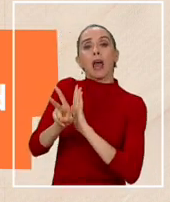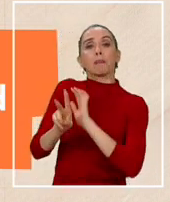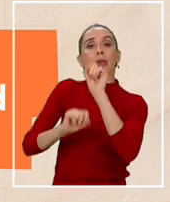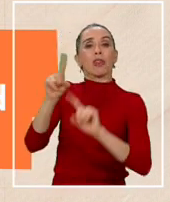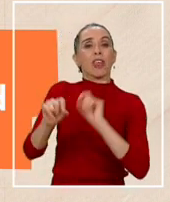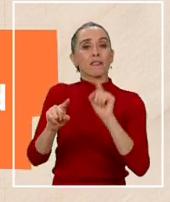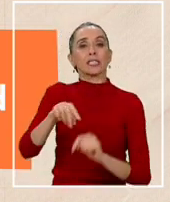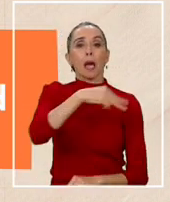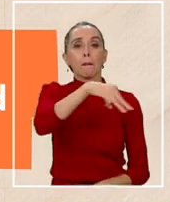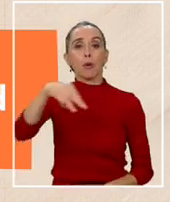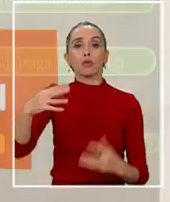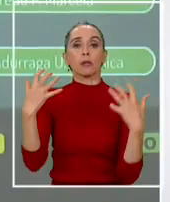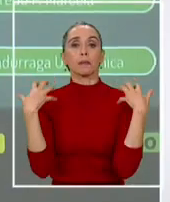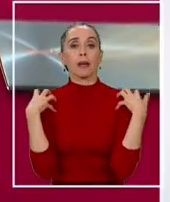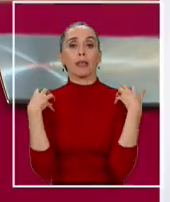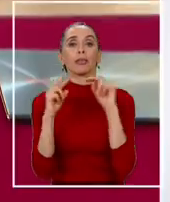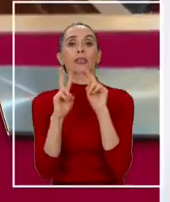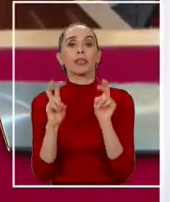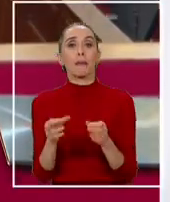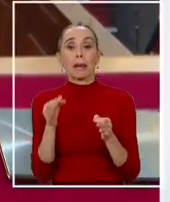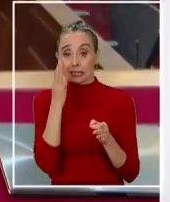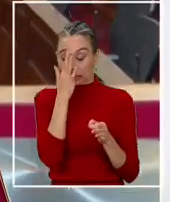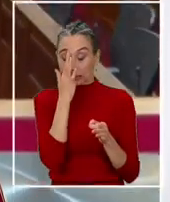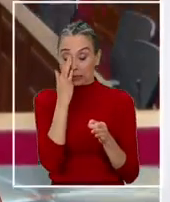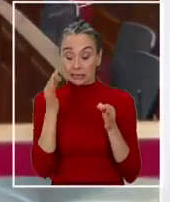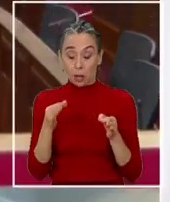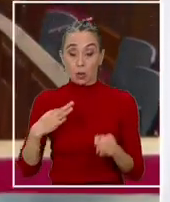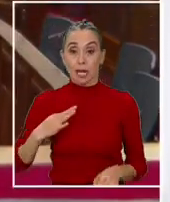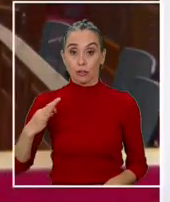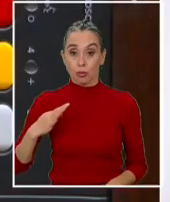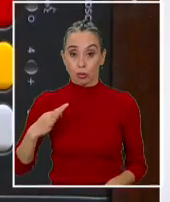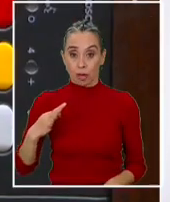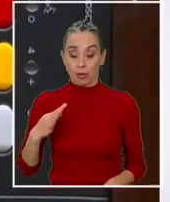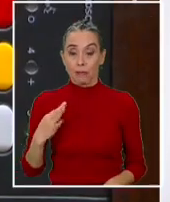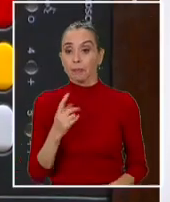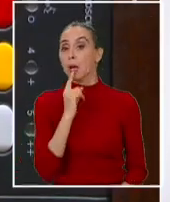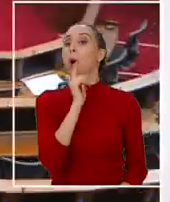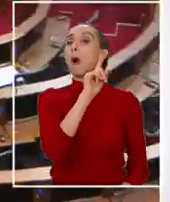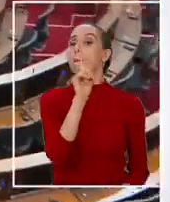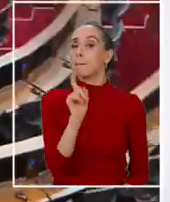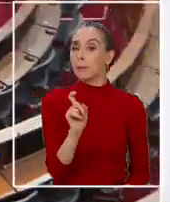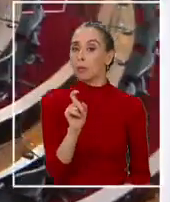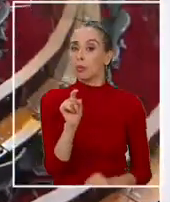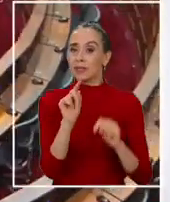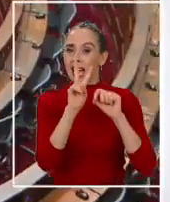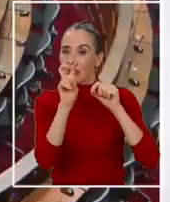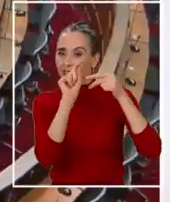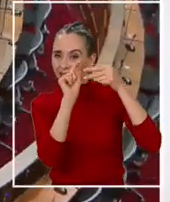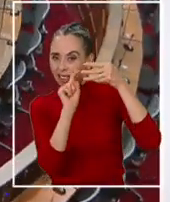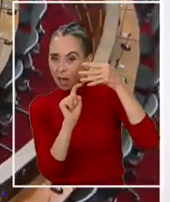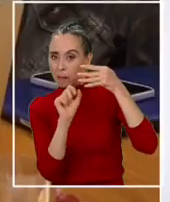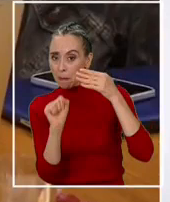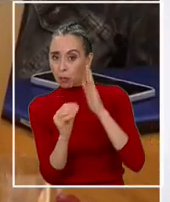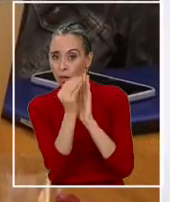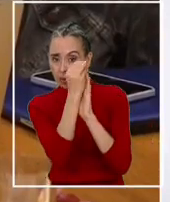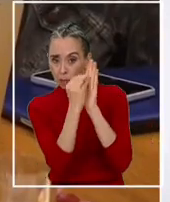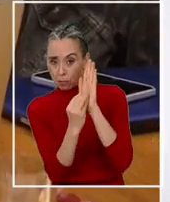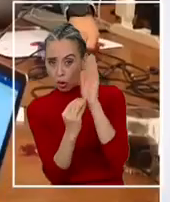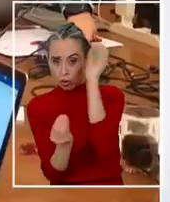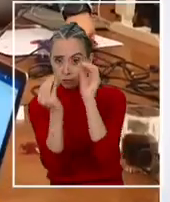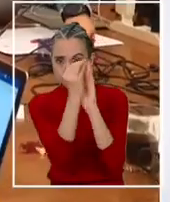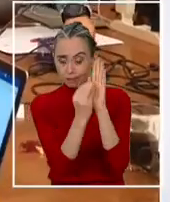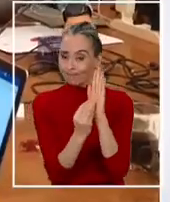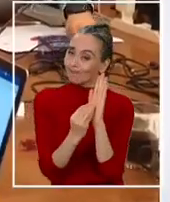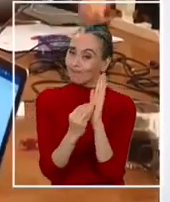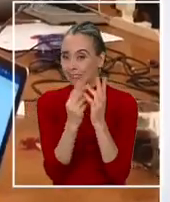municipios puedan desarrollar funciones en el ámbito de la Seguridad Ciudadana La pregunta es si alguno de estos temas podrían llegar al texto la verdad